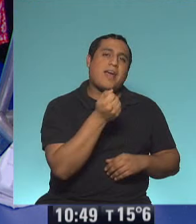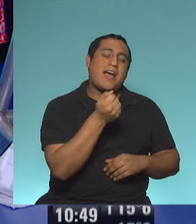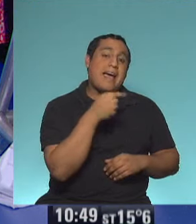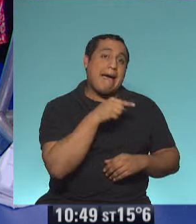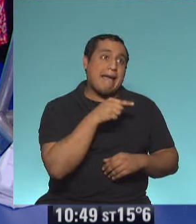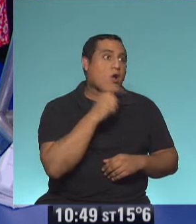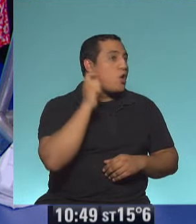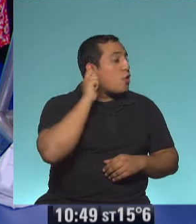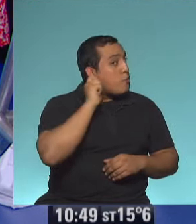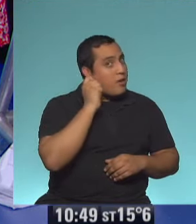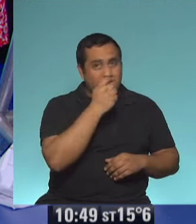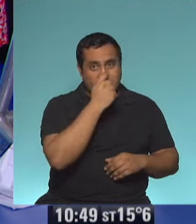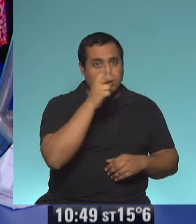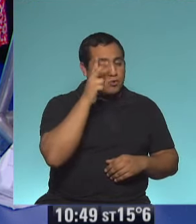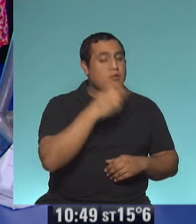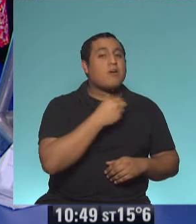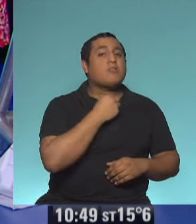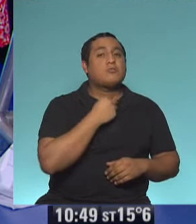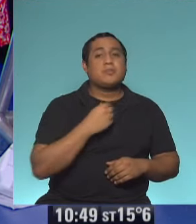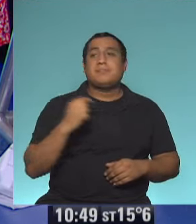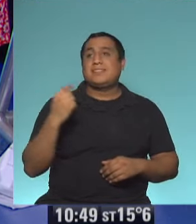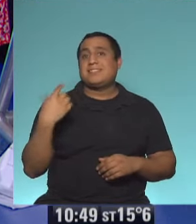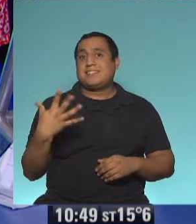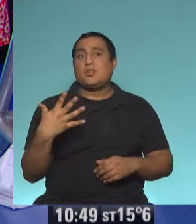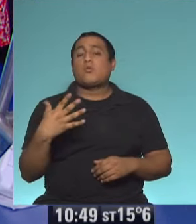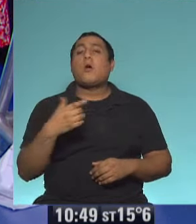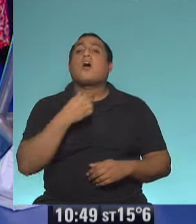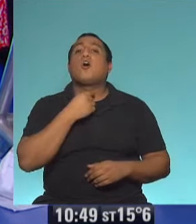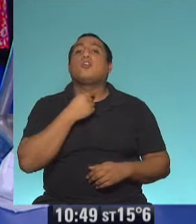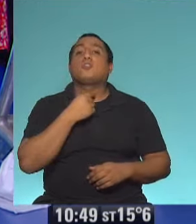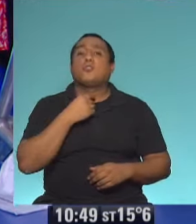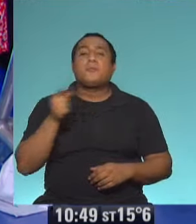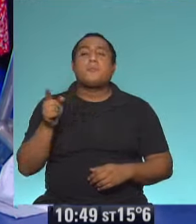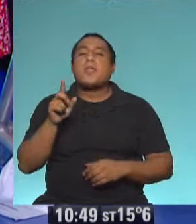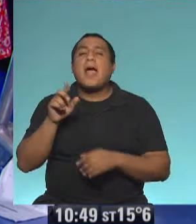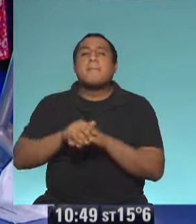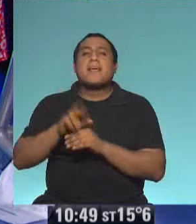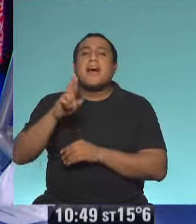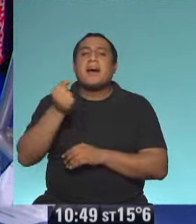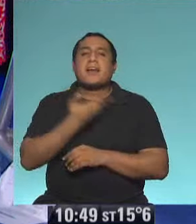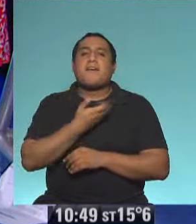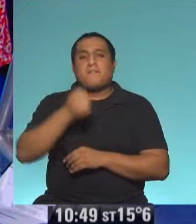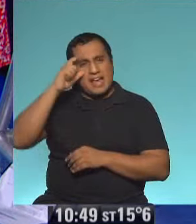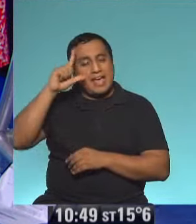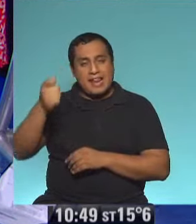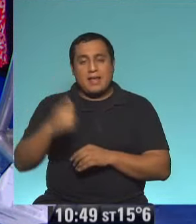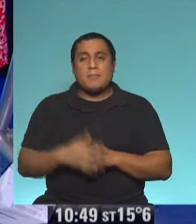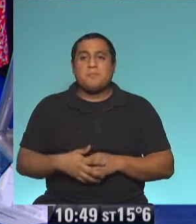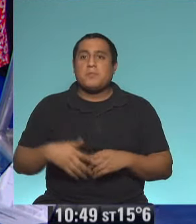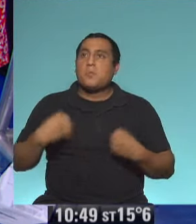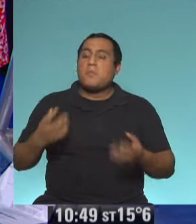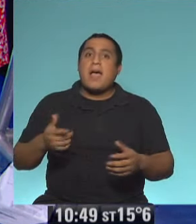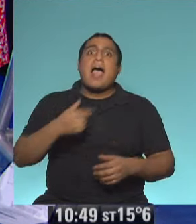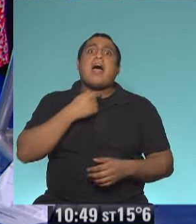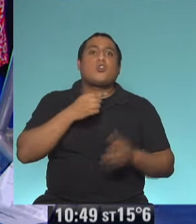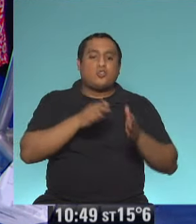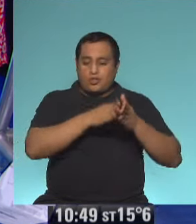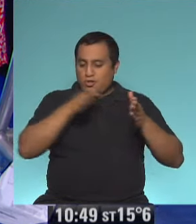Las hijas de mis amigas son de agosto. El 5 de agosto cumple Rafaela. 5 cae miércoles. Ahí está. Muy bien. Muy bien, agosto.